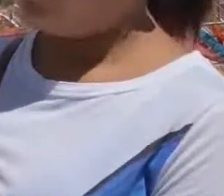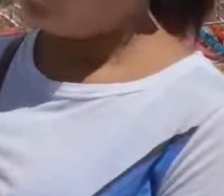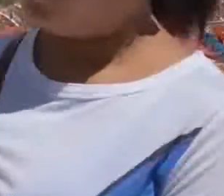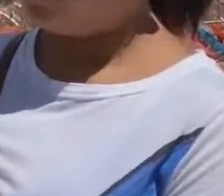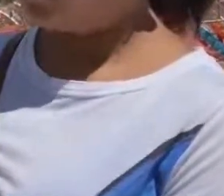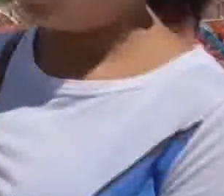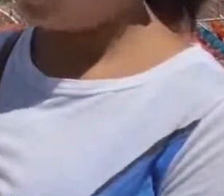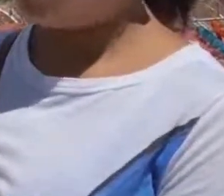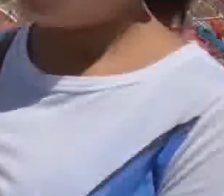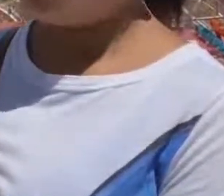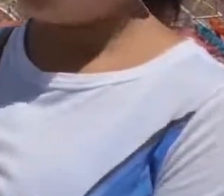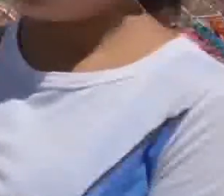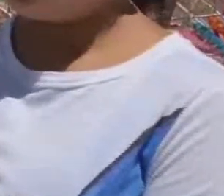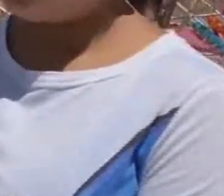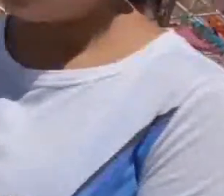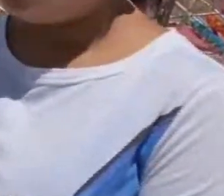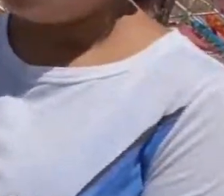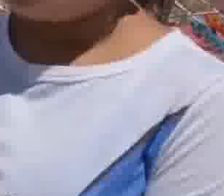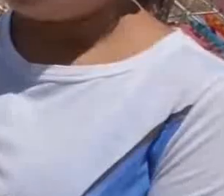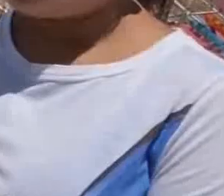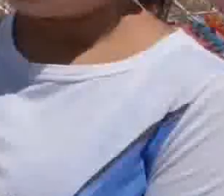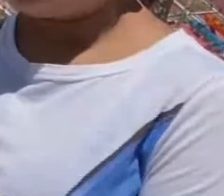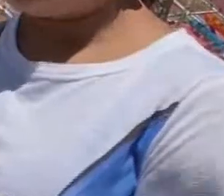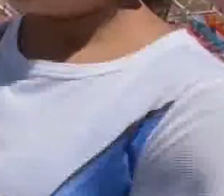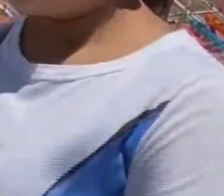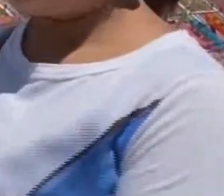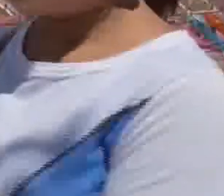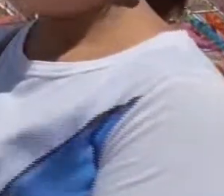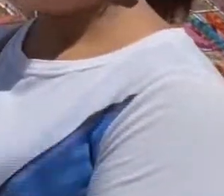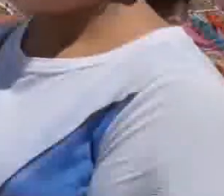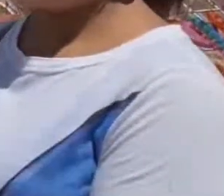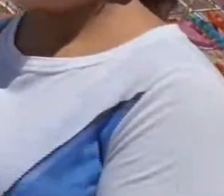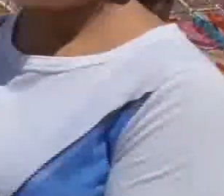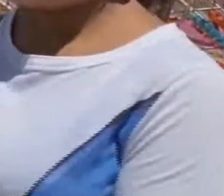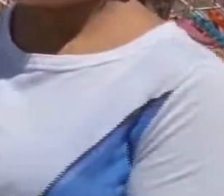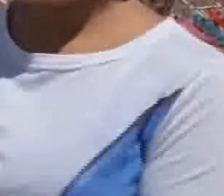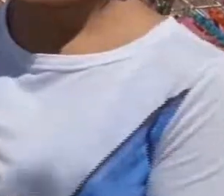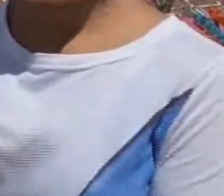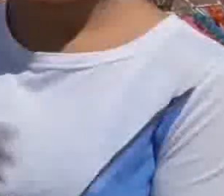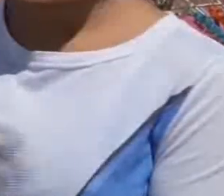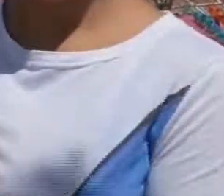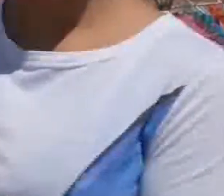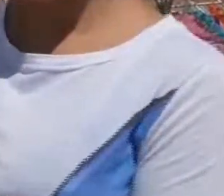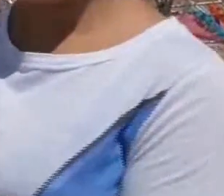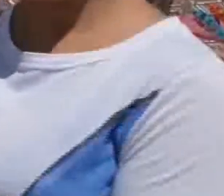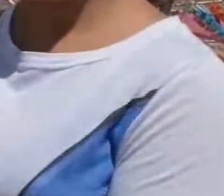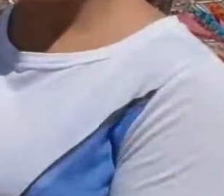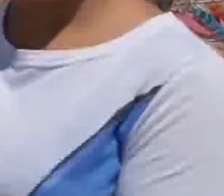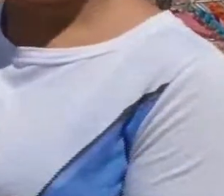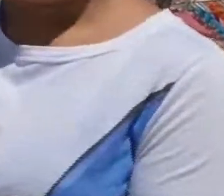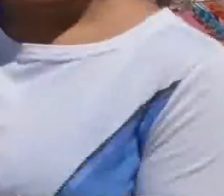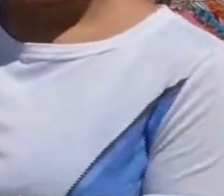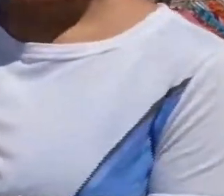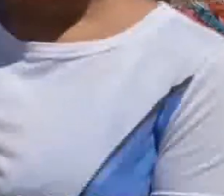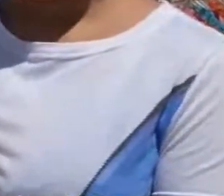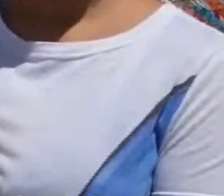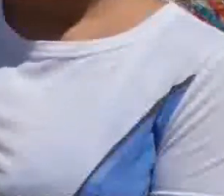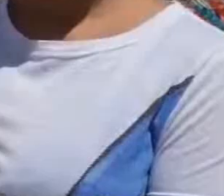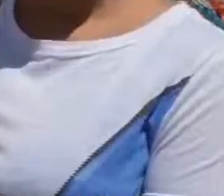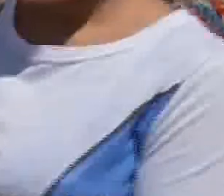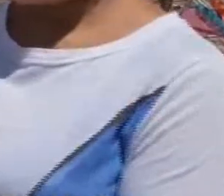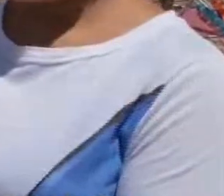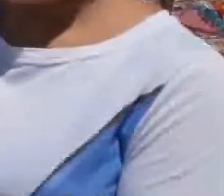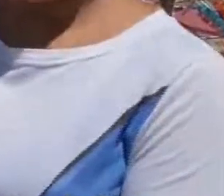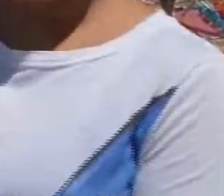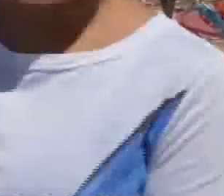compraron lavabos y igual se les compró lo que es papelería a los niños,